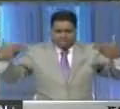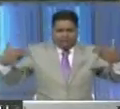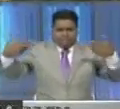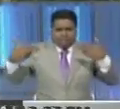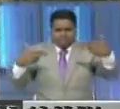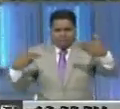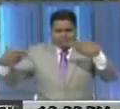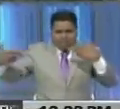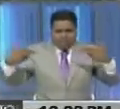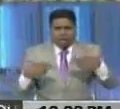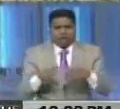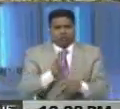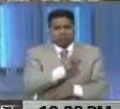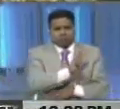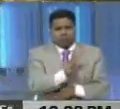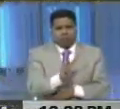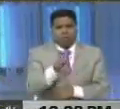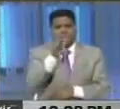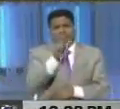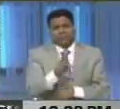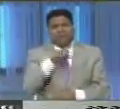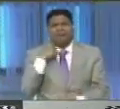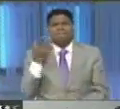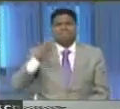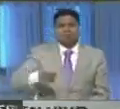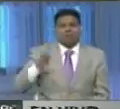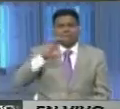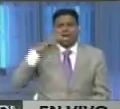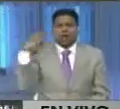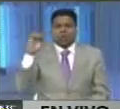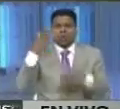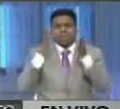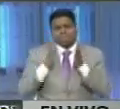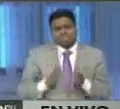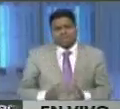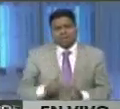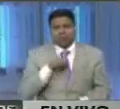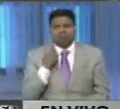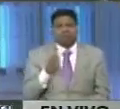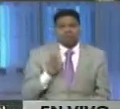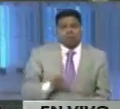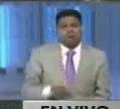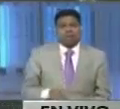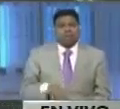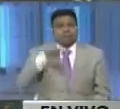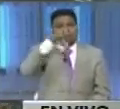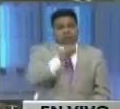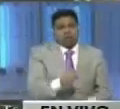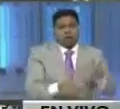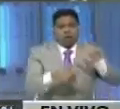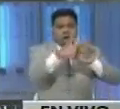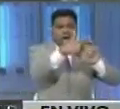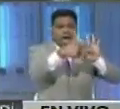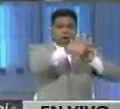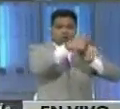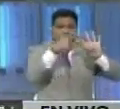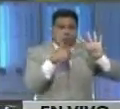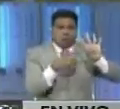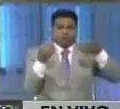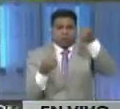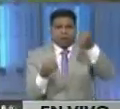resultado pues un ciudadano colombiano fallecido un detenido se incautaron estos tres vehículos estos cuatro vehículos que ustedes Ven